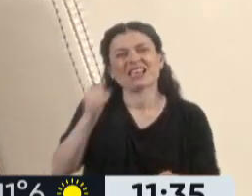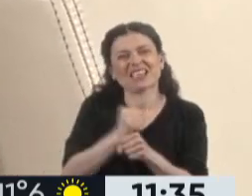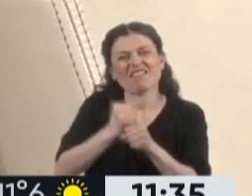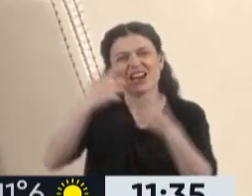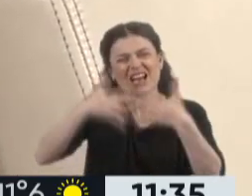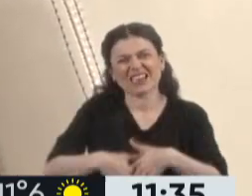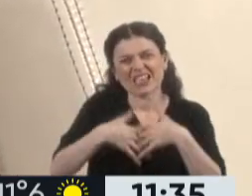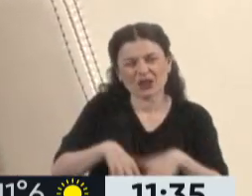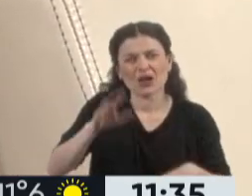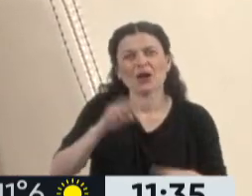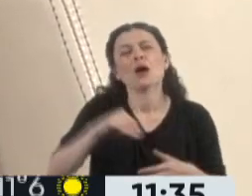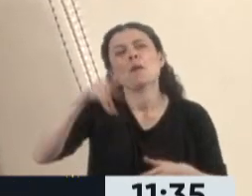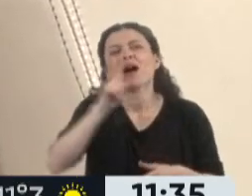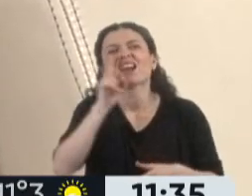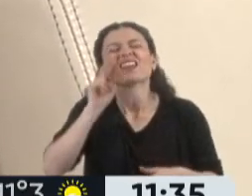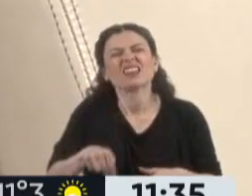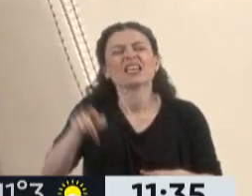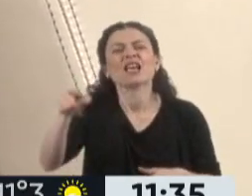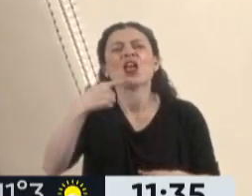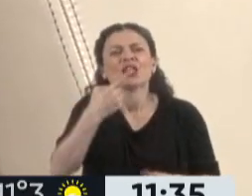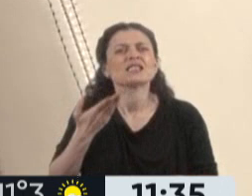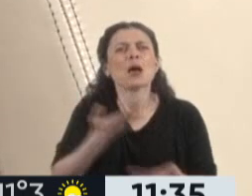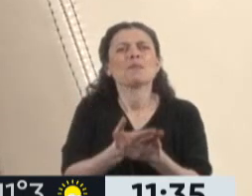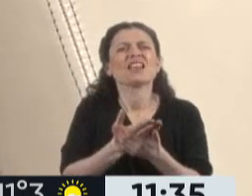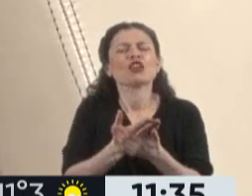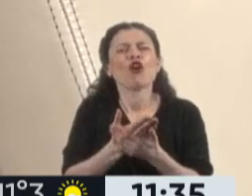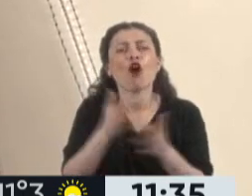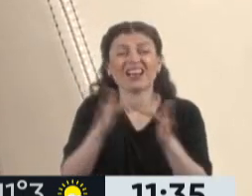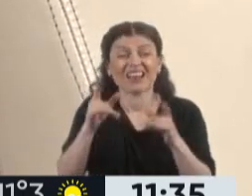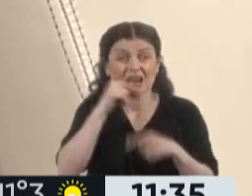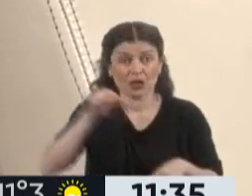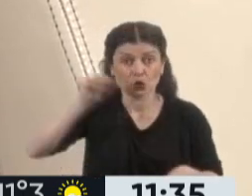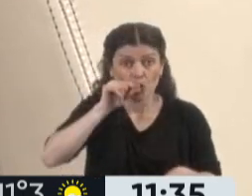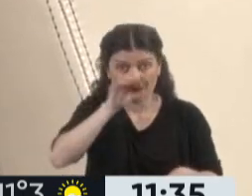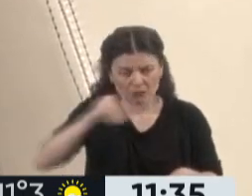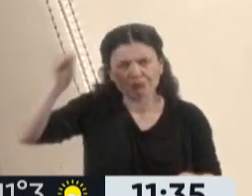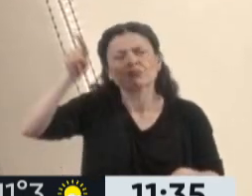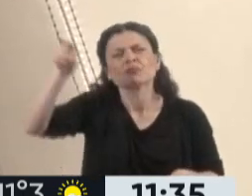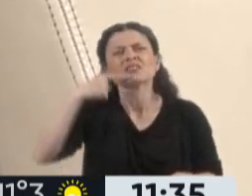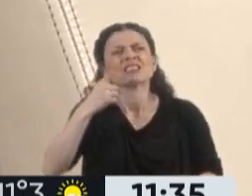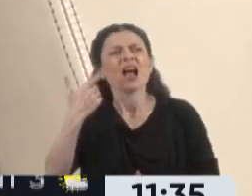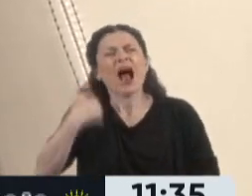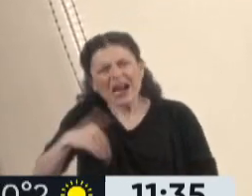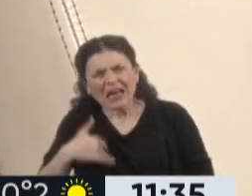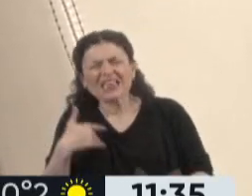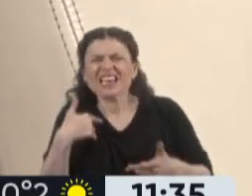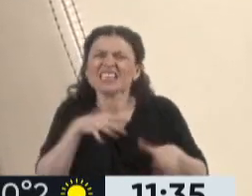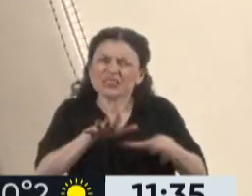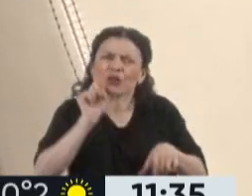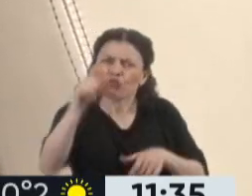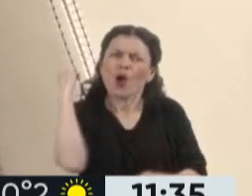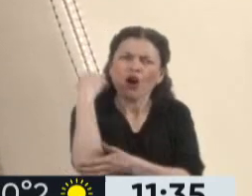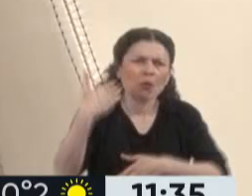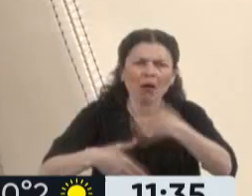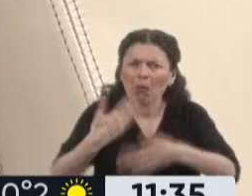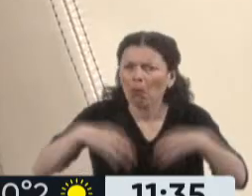Martín Barsaski, hace un planteamiento en Twitter donde dice: no tiene sentido que Argentina, con lo bien que va la economía